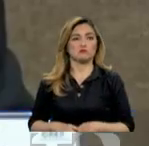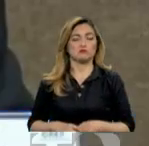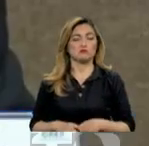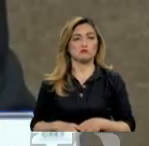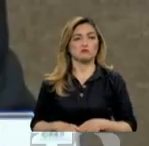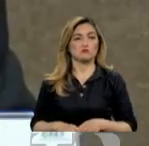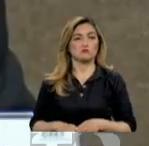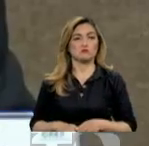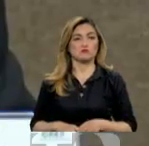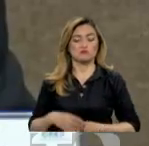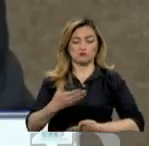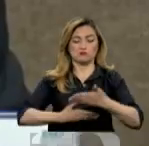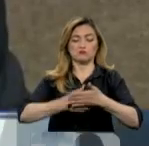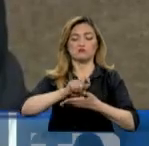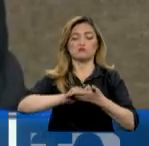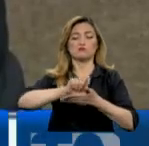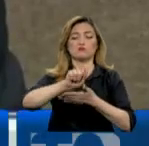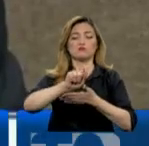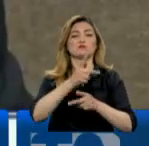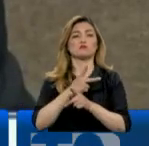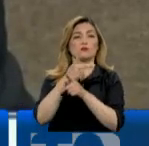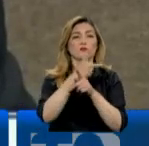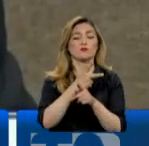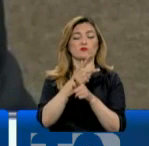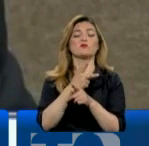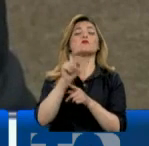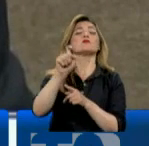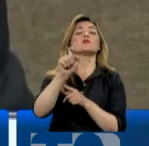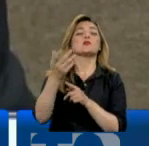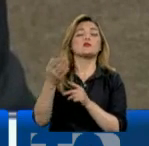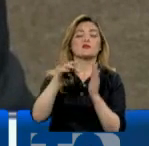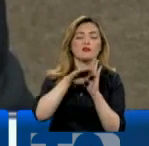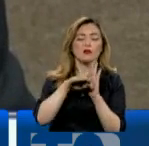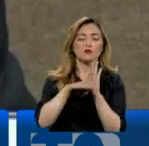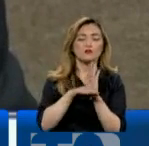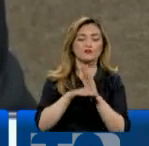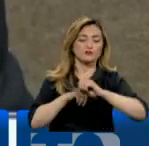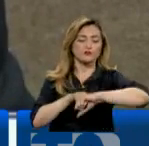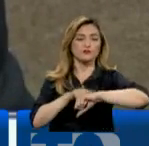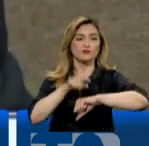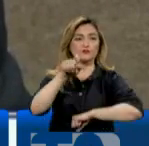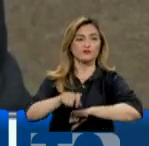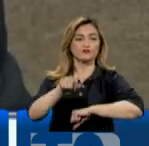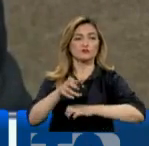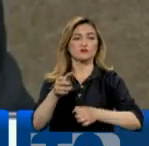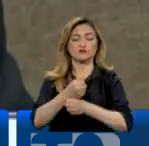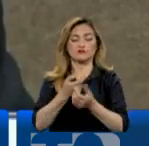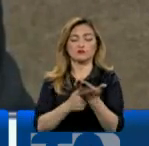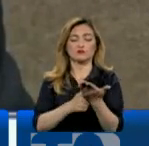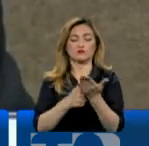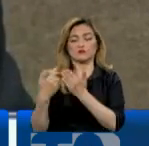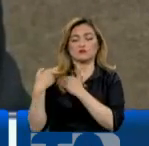los documentos para ser aprobados por el pleno requieren y según sus particularidades el tiempo necesario que permite realizar un análisis